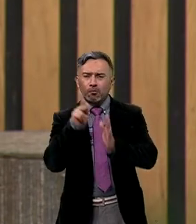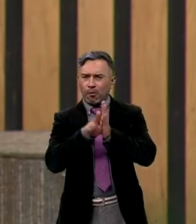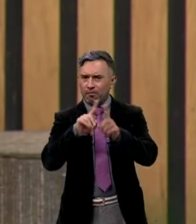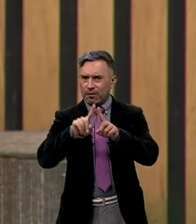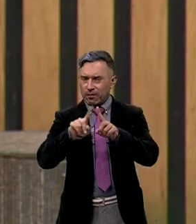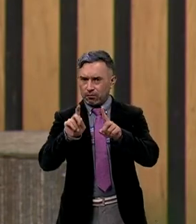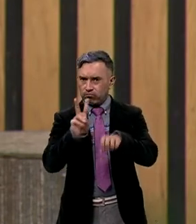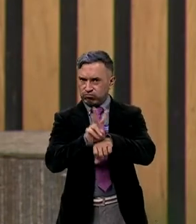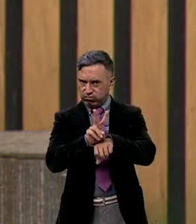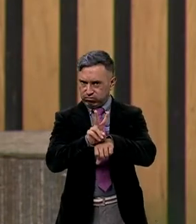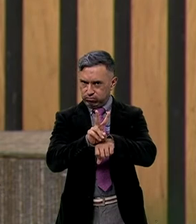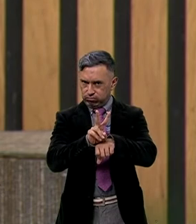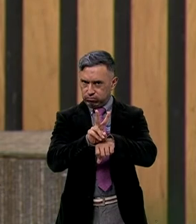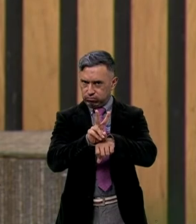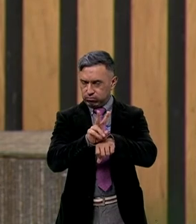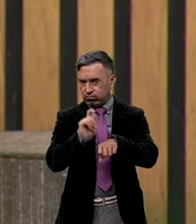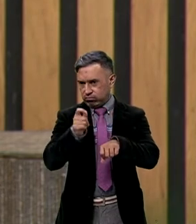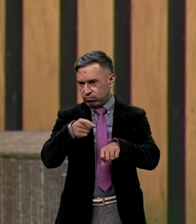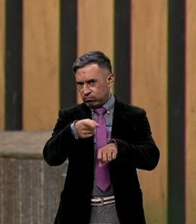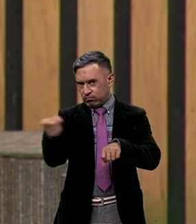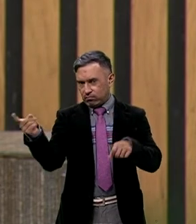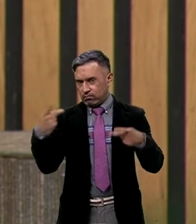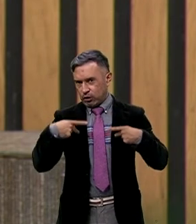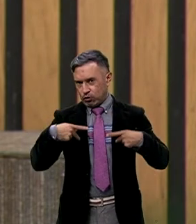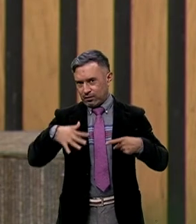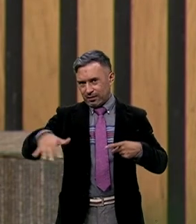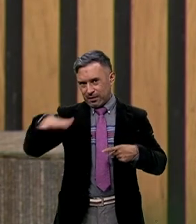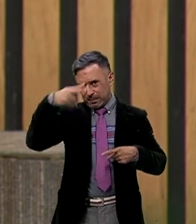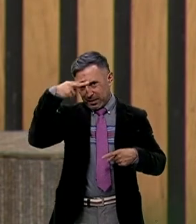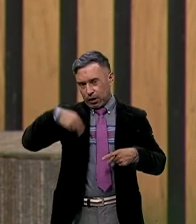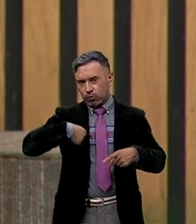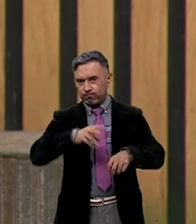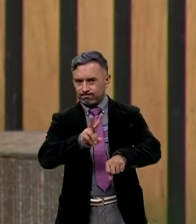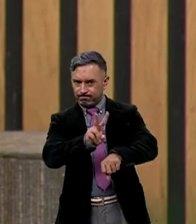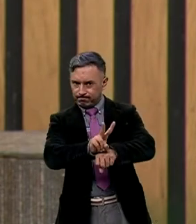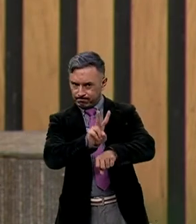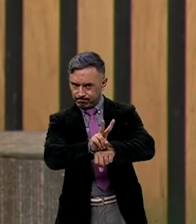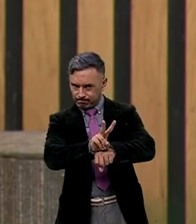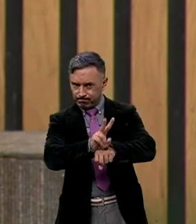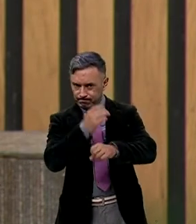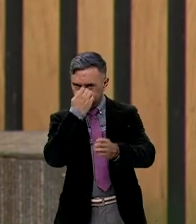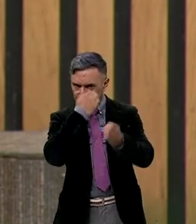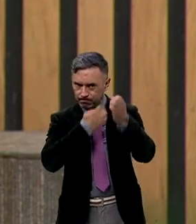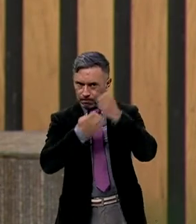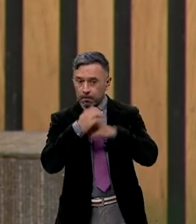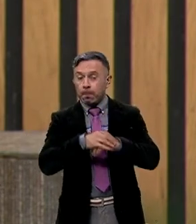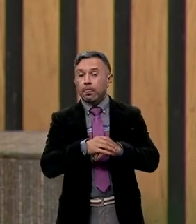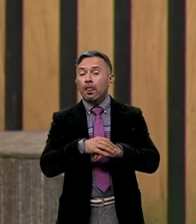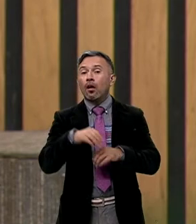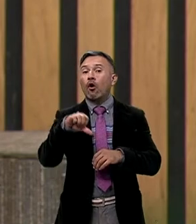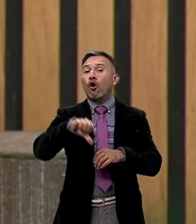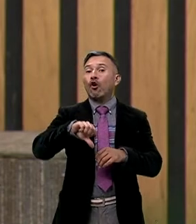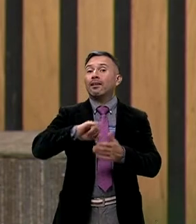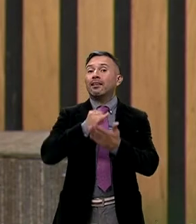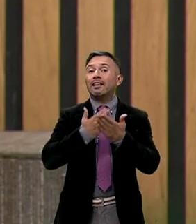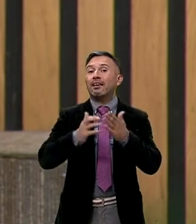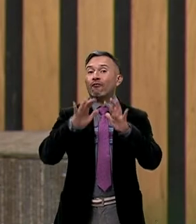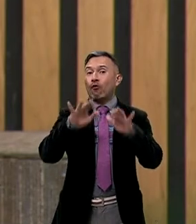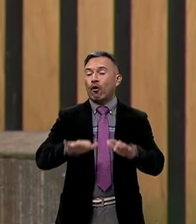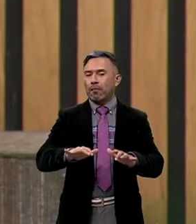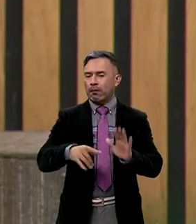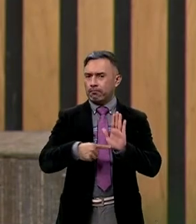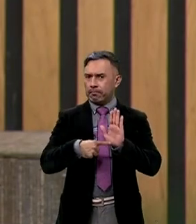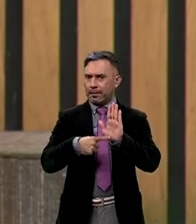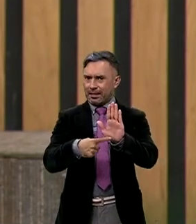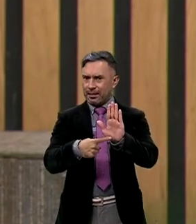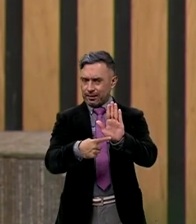hizo la sociedad mexicana el informe que se nos presenta en